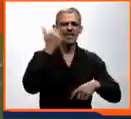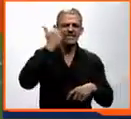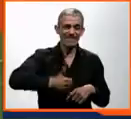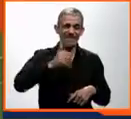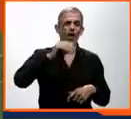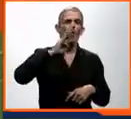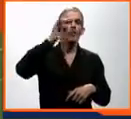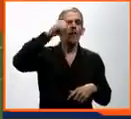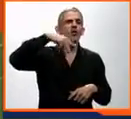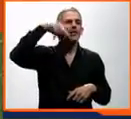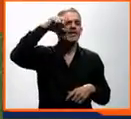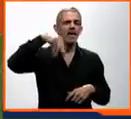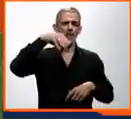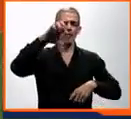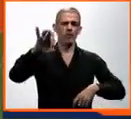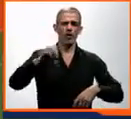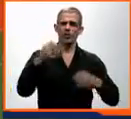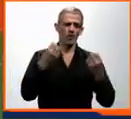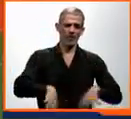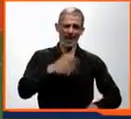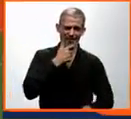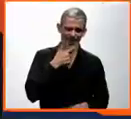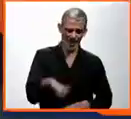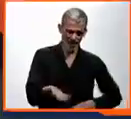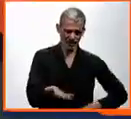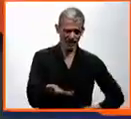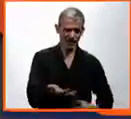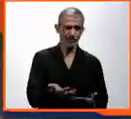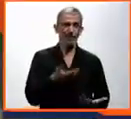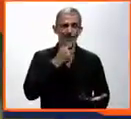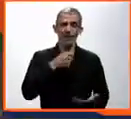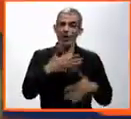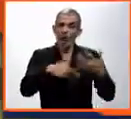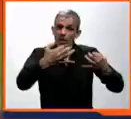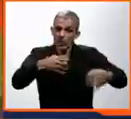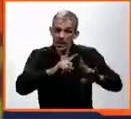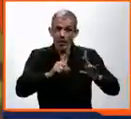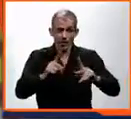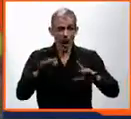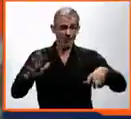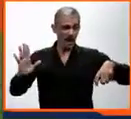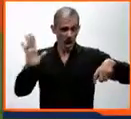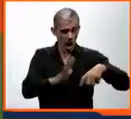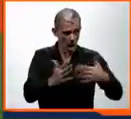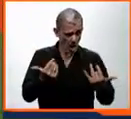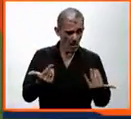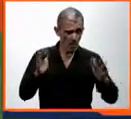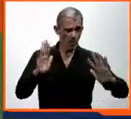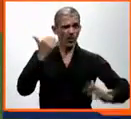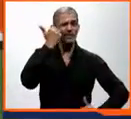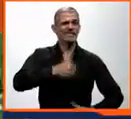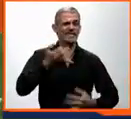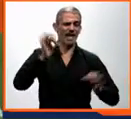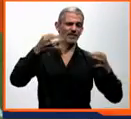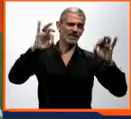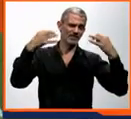Bontempo, tampoco llega. Otra posibilidad más para Racing, si bien no lo hacía jugando bien, por momentos algunas desatenciones del